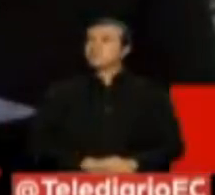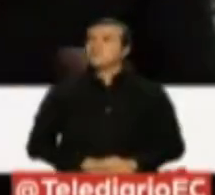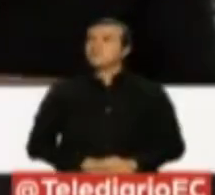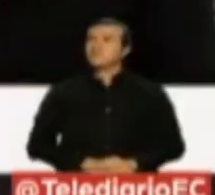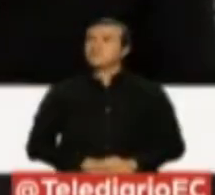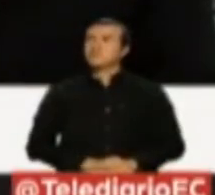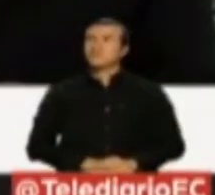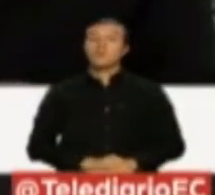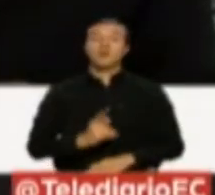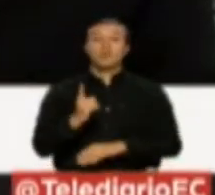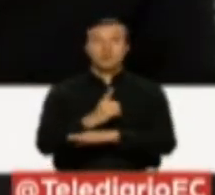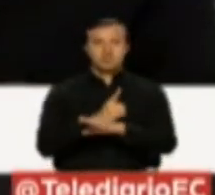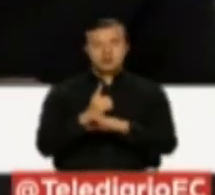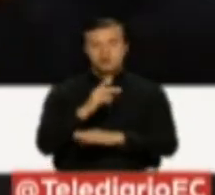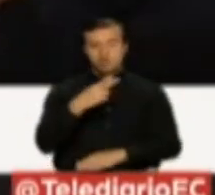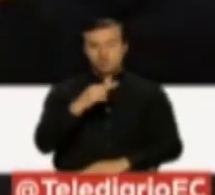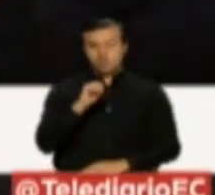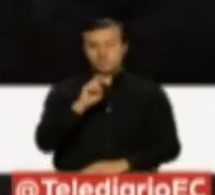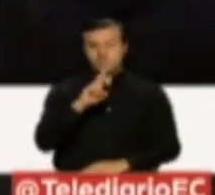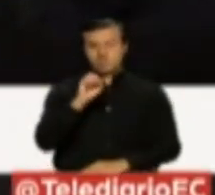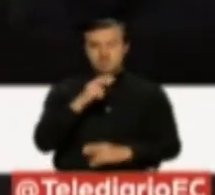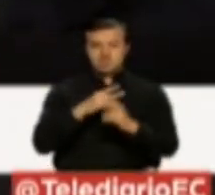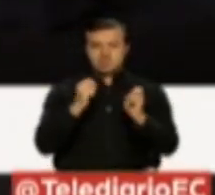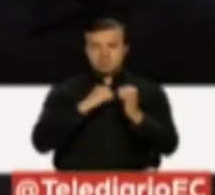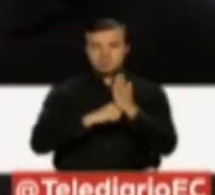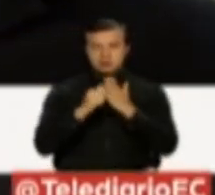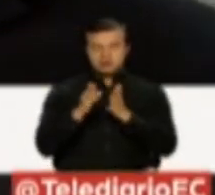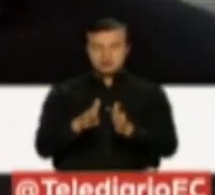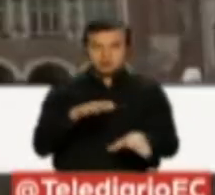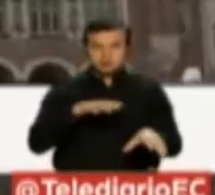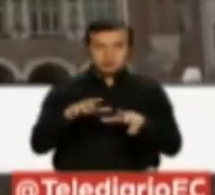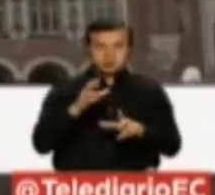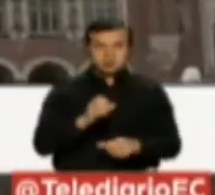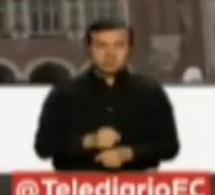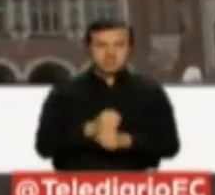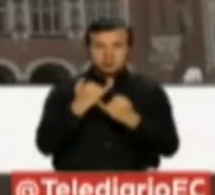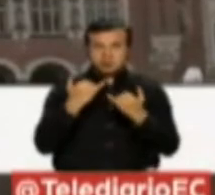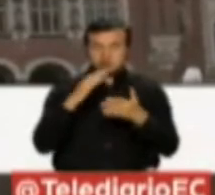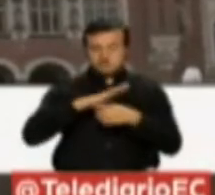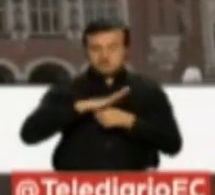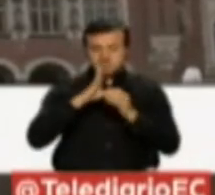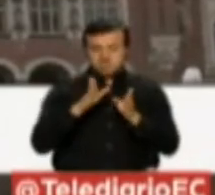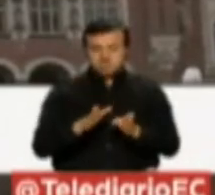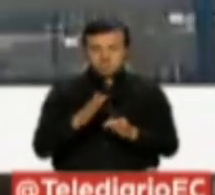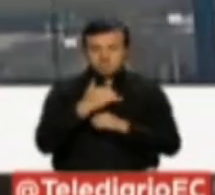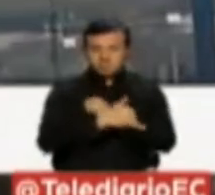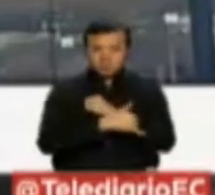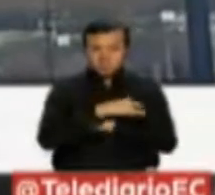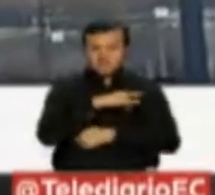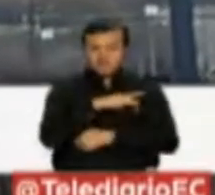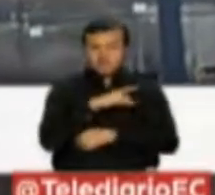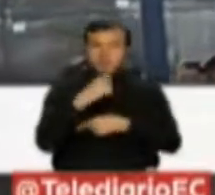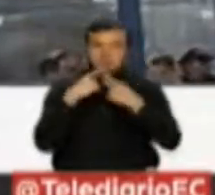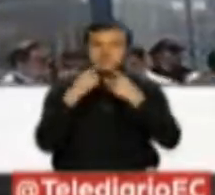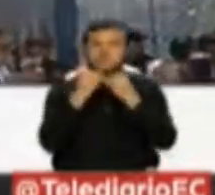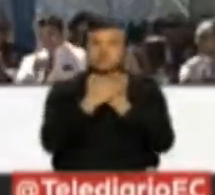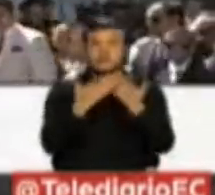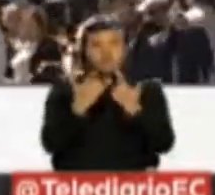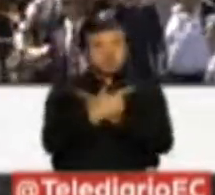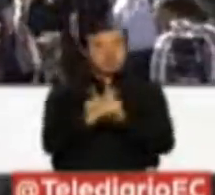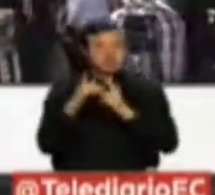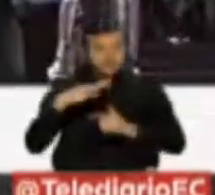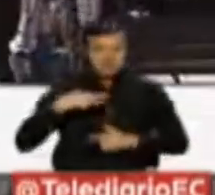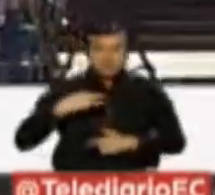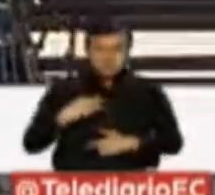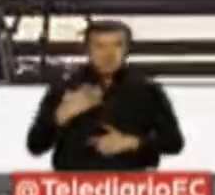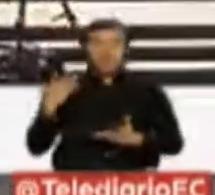Por cerca de una hora, Homero Arellano, exministro coordinador de Seguridad y actual embajador del país en Chile, rindió su versión libre y